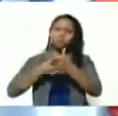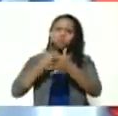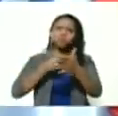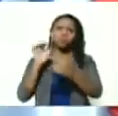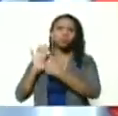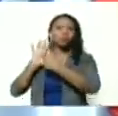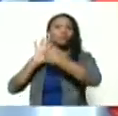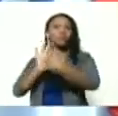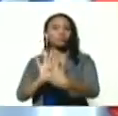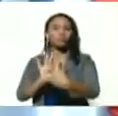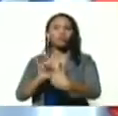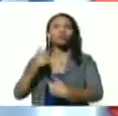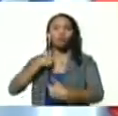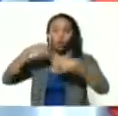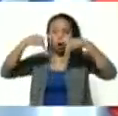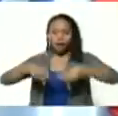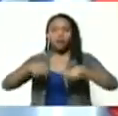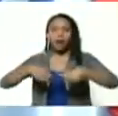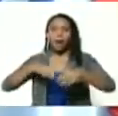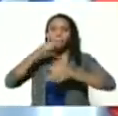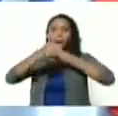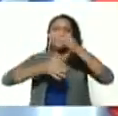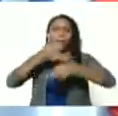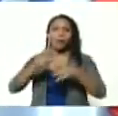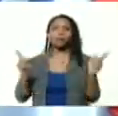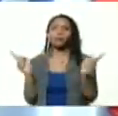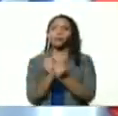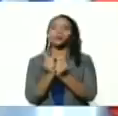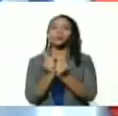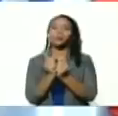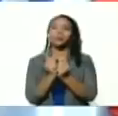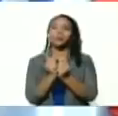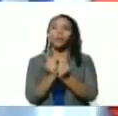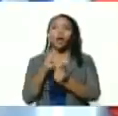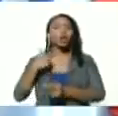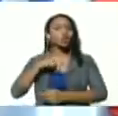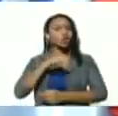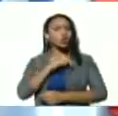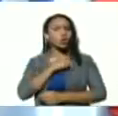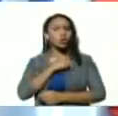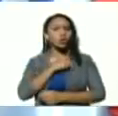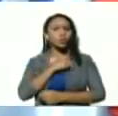ejemplar que voy acá a explicar brevemente. Nosotros,